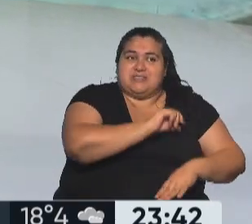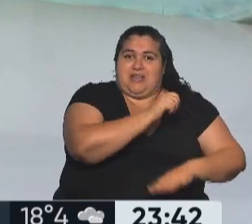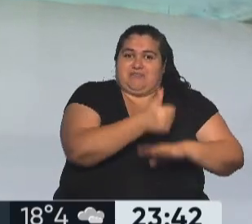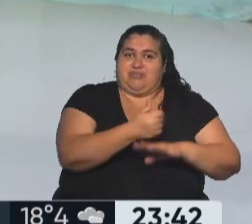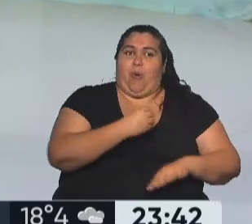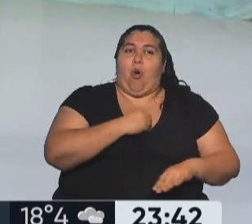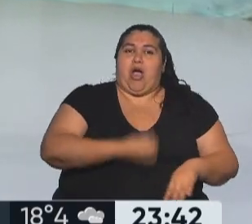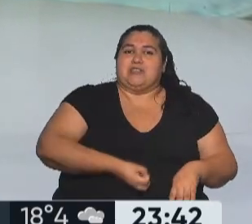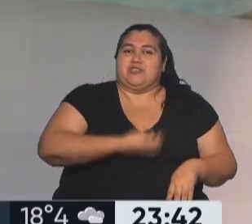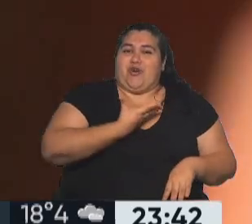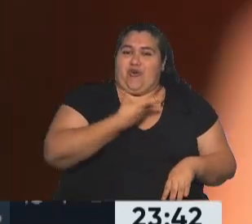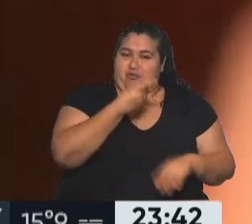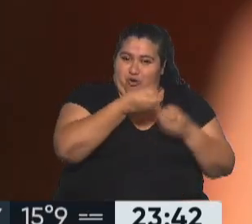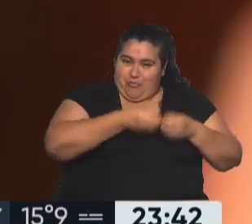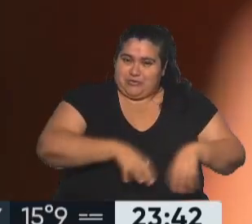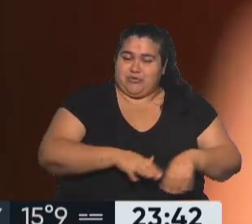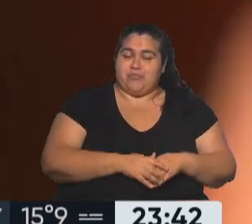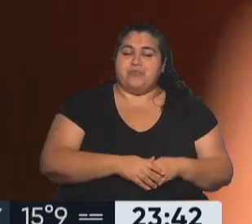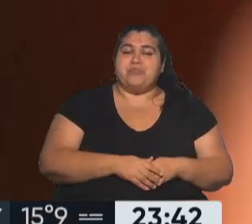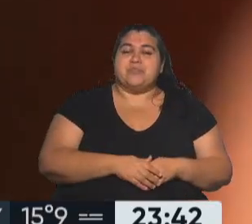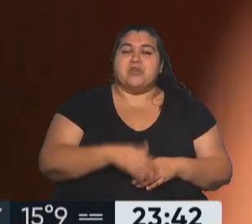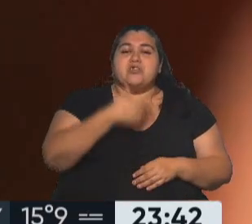Estuvo Gustavo Sosa.